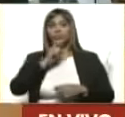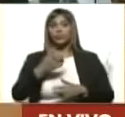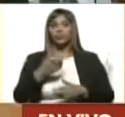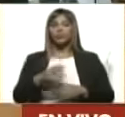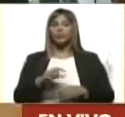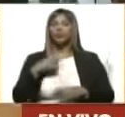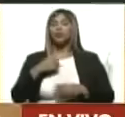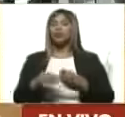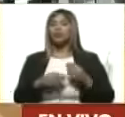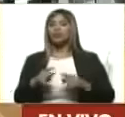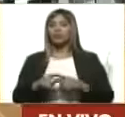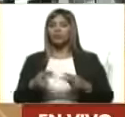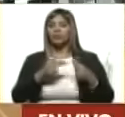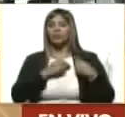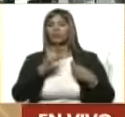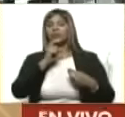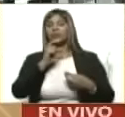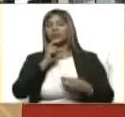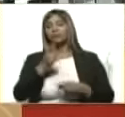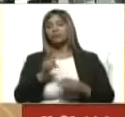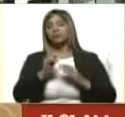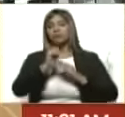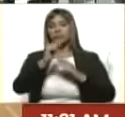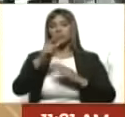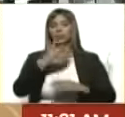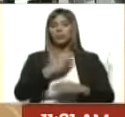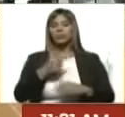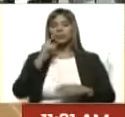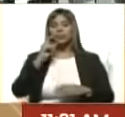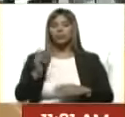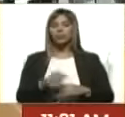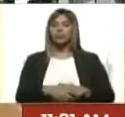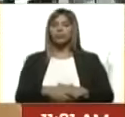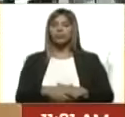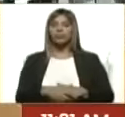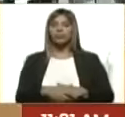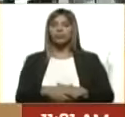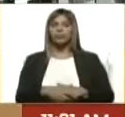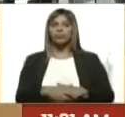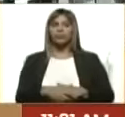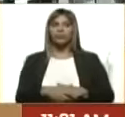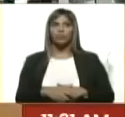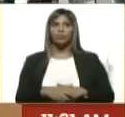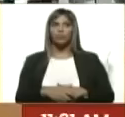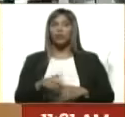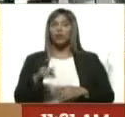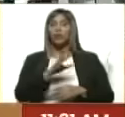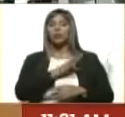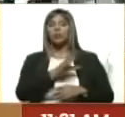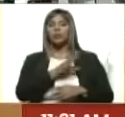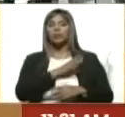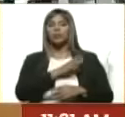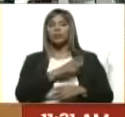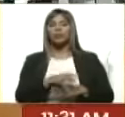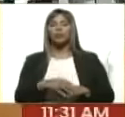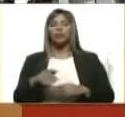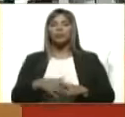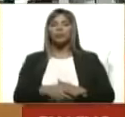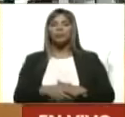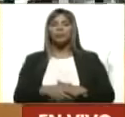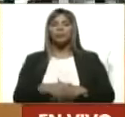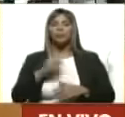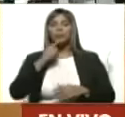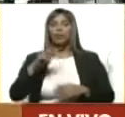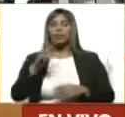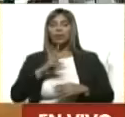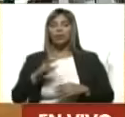han tenido al frente al presidente Nicolás Maduro, nuestro candidato Nicolás Maduro Moros, la oposición apostando porque Venezuela se